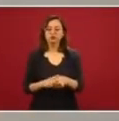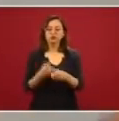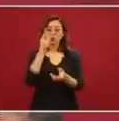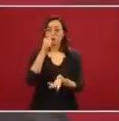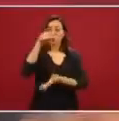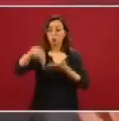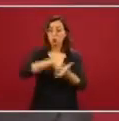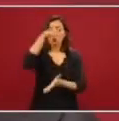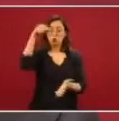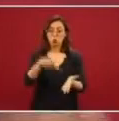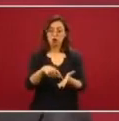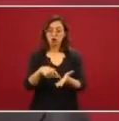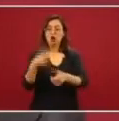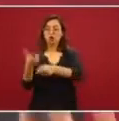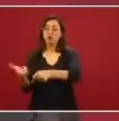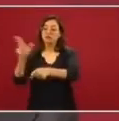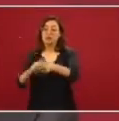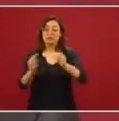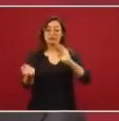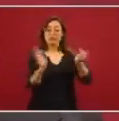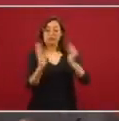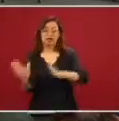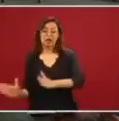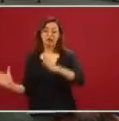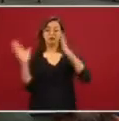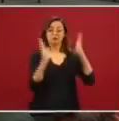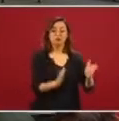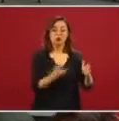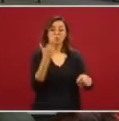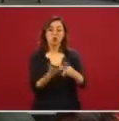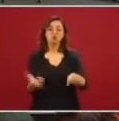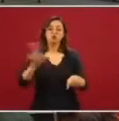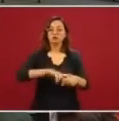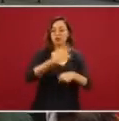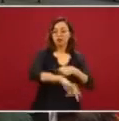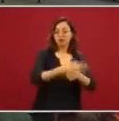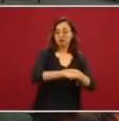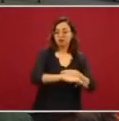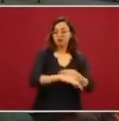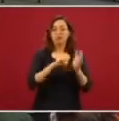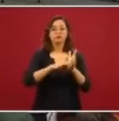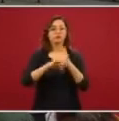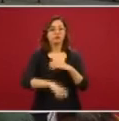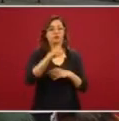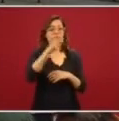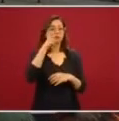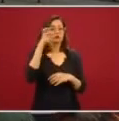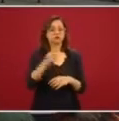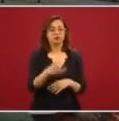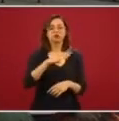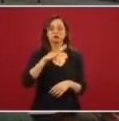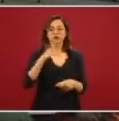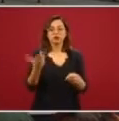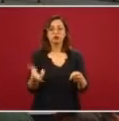físico alterno o vecino del hospital poner un hospital móvil por ejemplo en hidalgo hay un hospital inflable